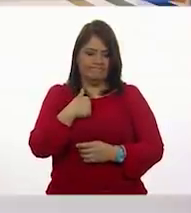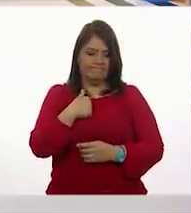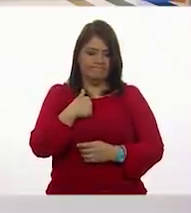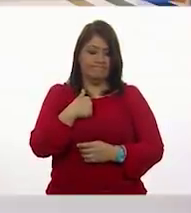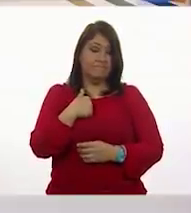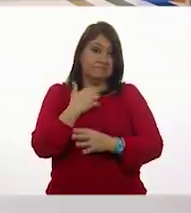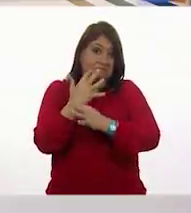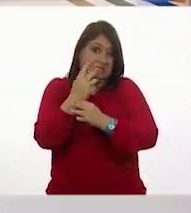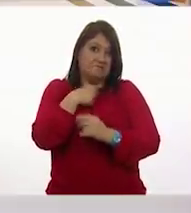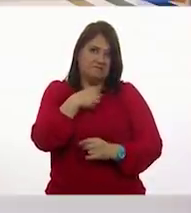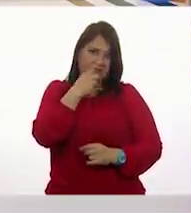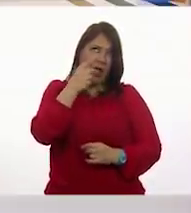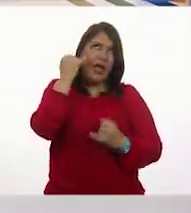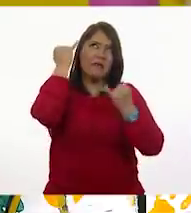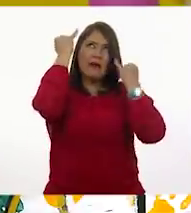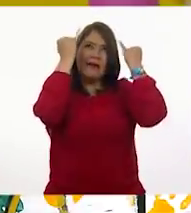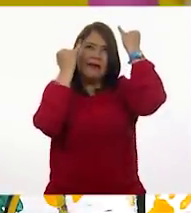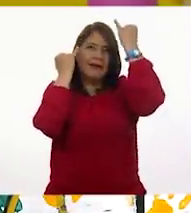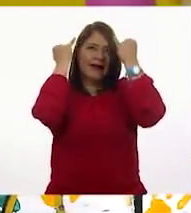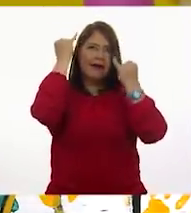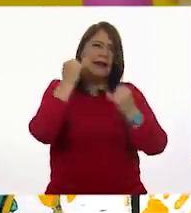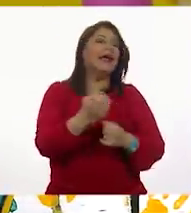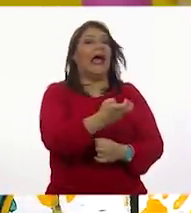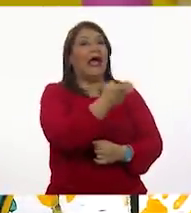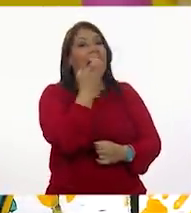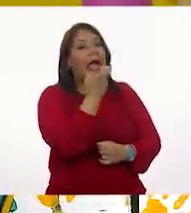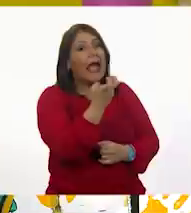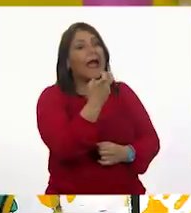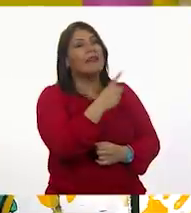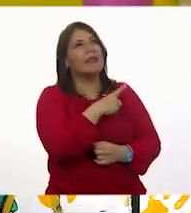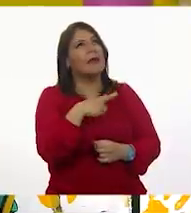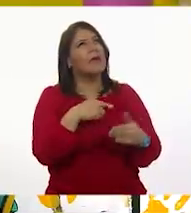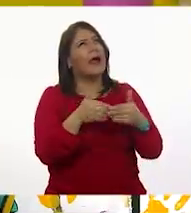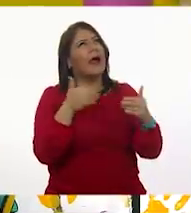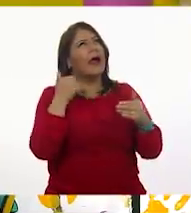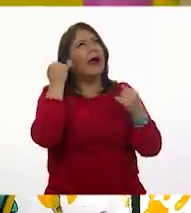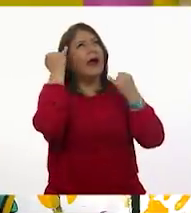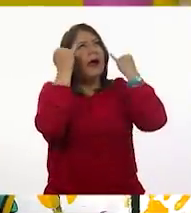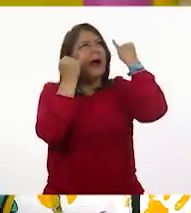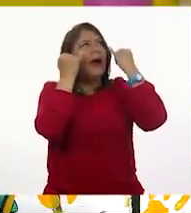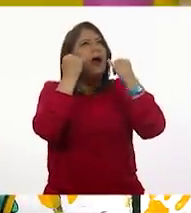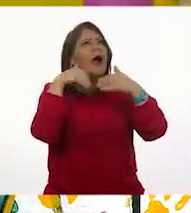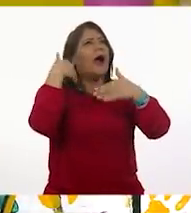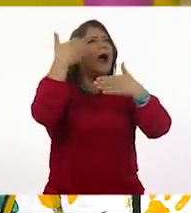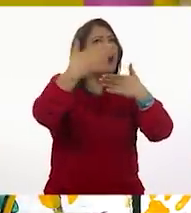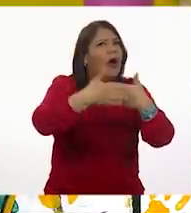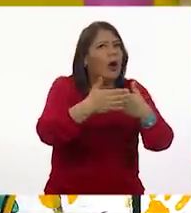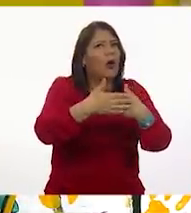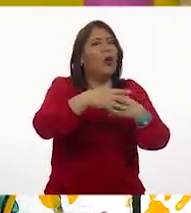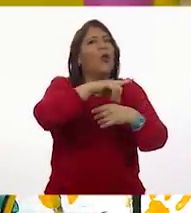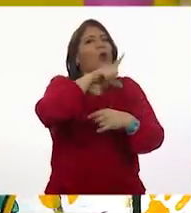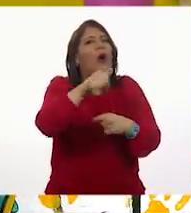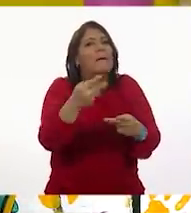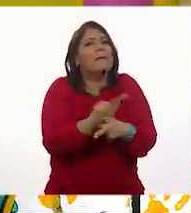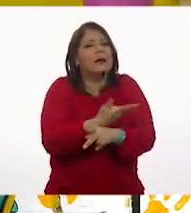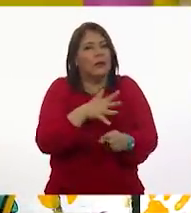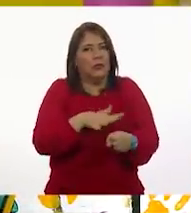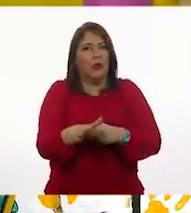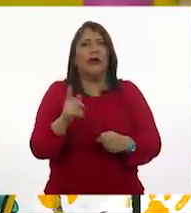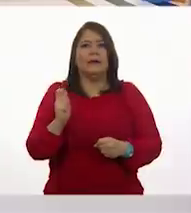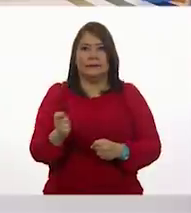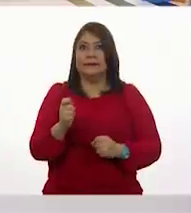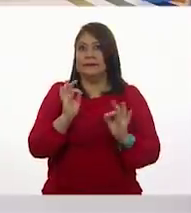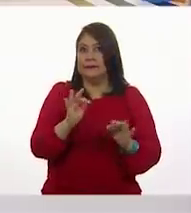imaginar. Exacto. Predecir qué va a suceder, ¿verdad, Panchito? Sí. Muy bien. Perfecto.